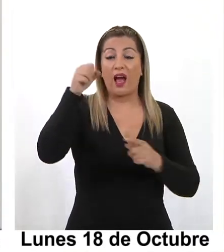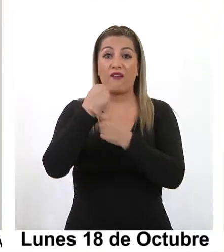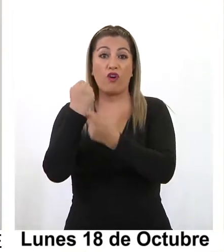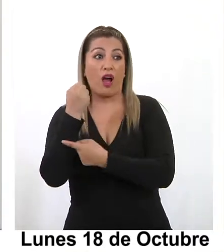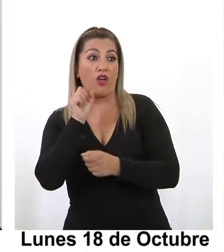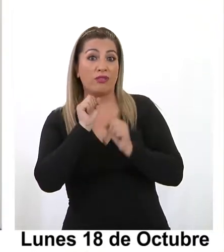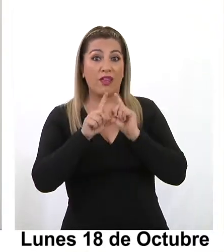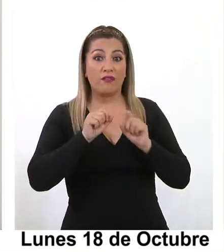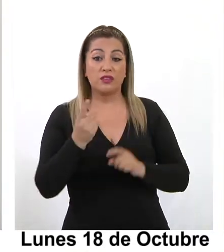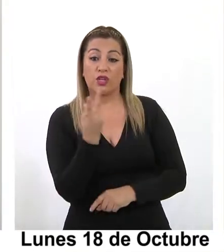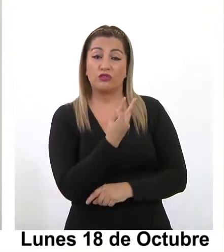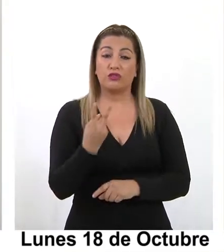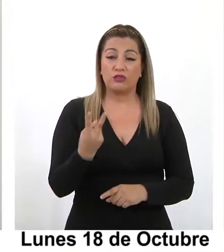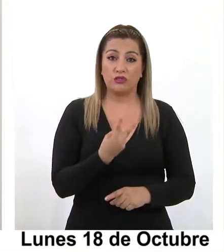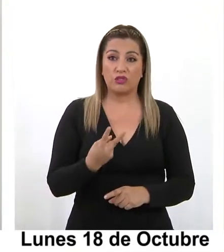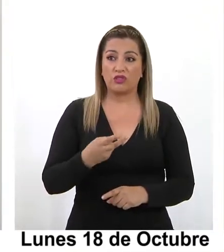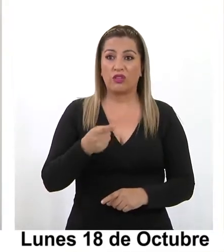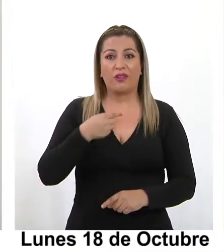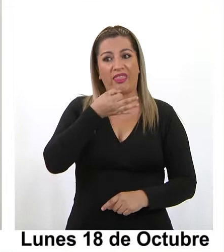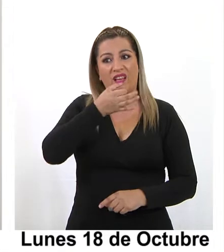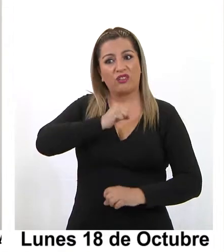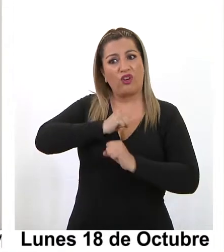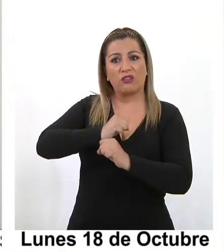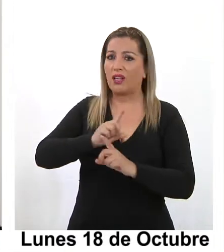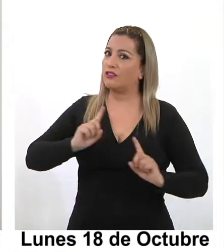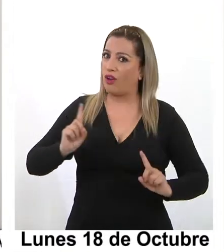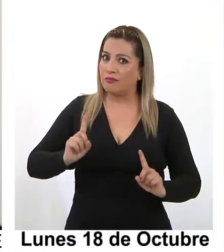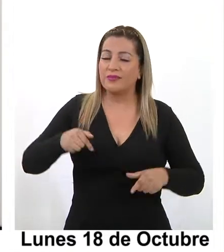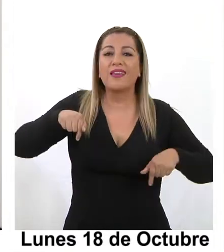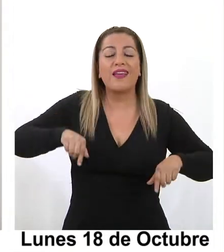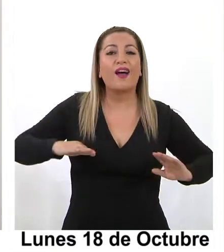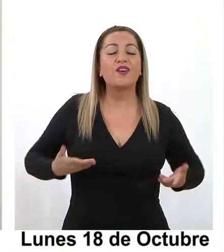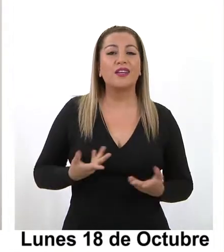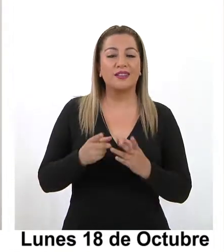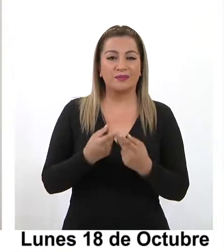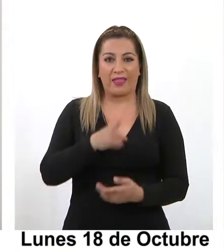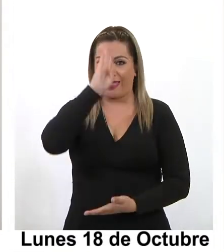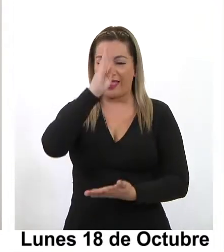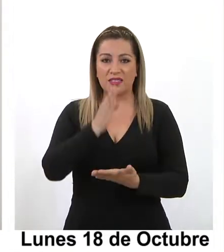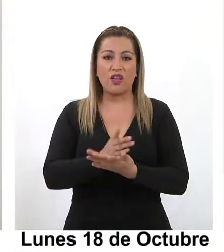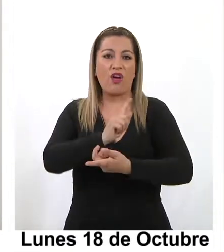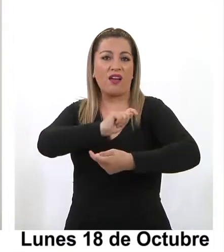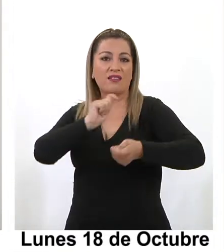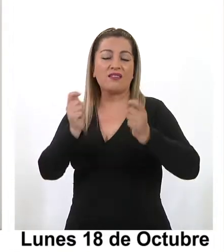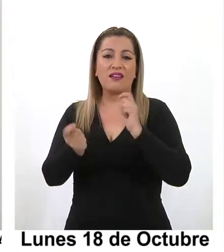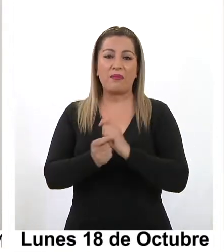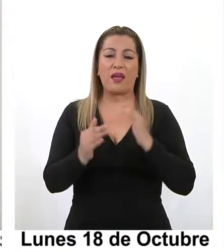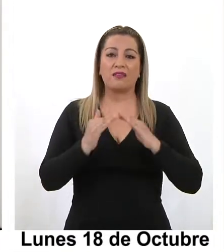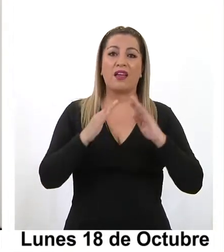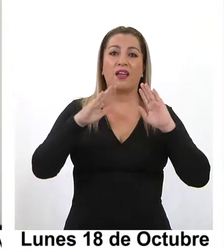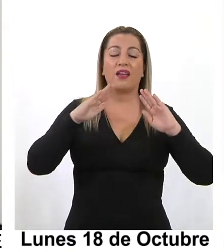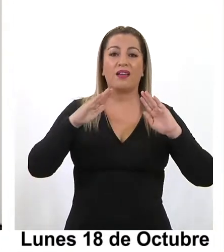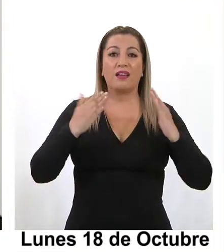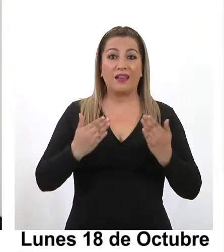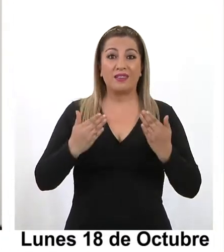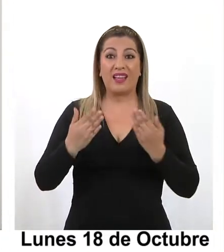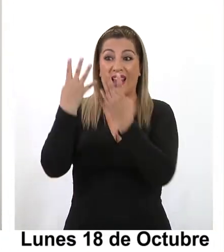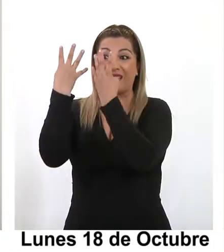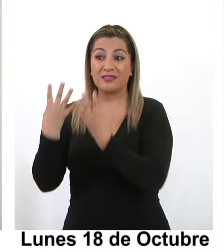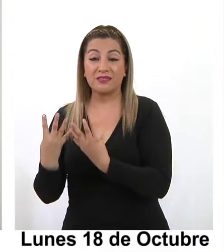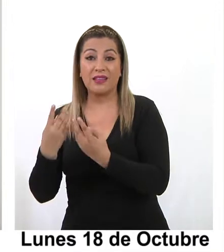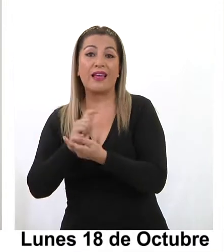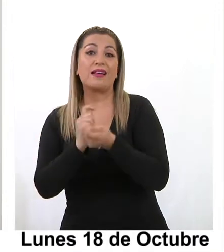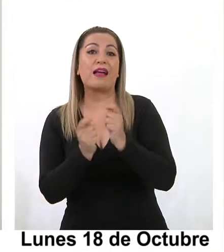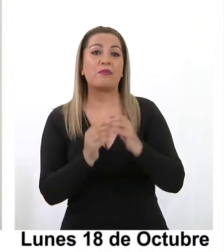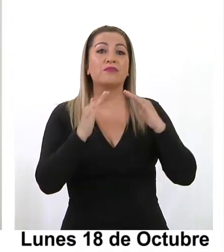del cual nosotros como querellantes nos opusimos, se decidió en este caso cambiar la prisión preventiva por el arresto domiciliario total.